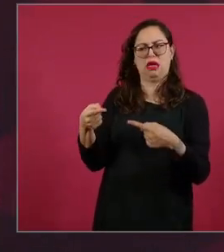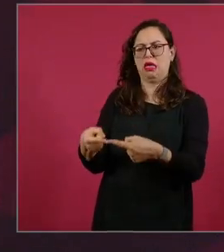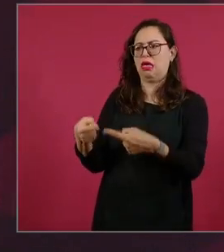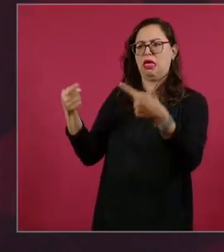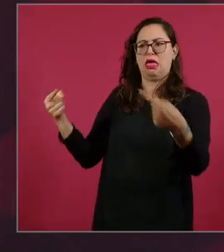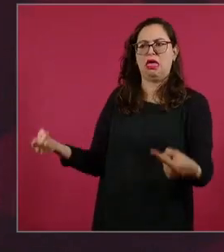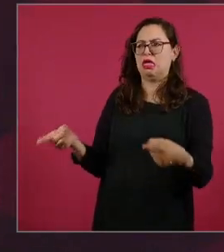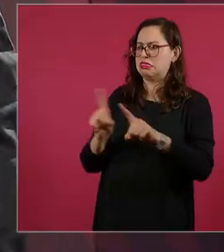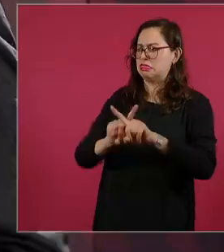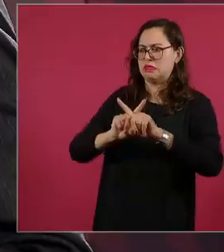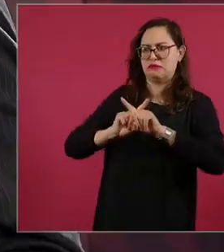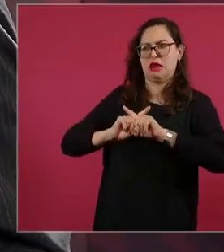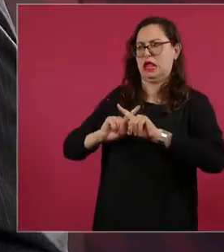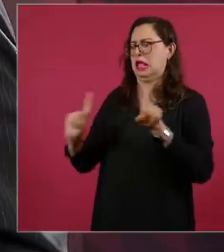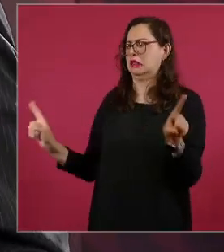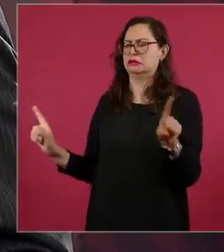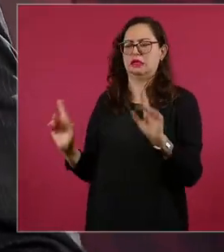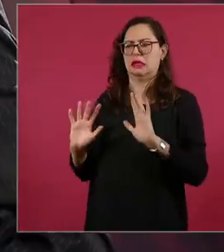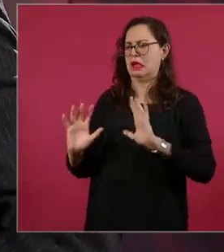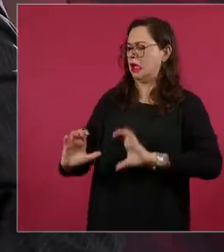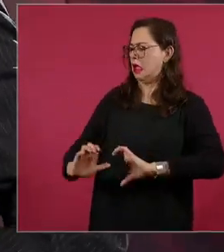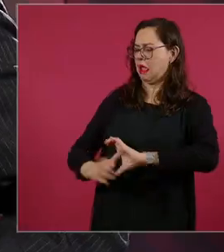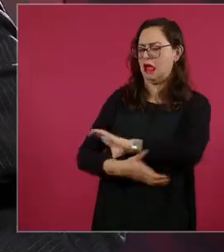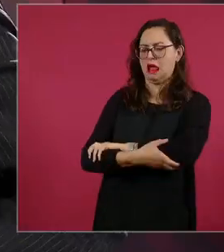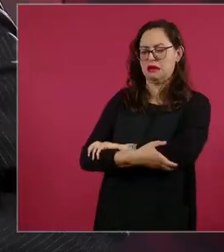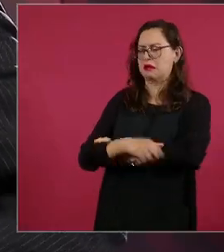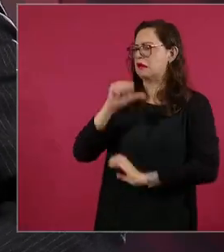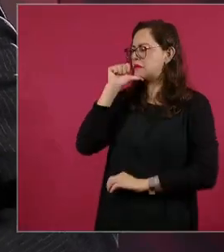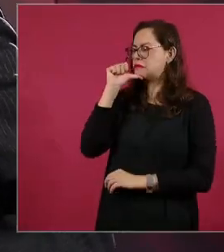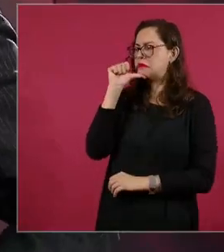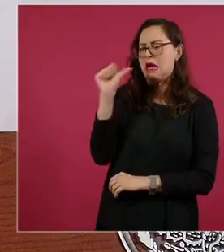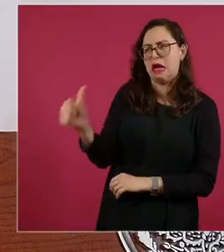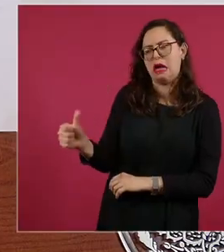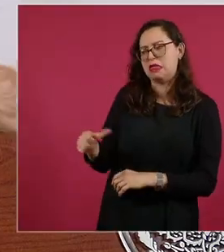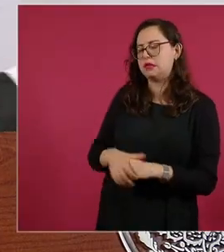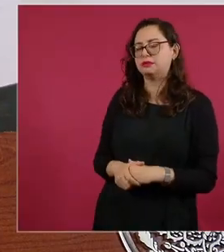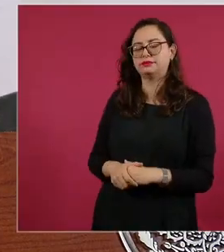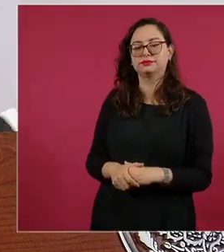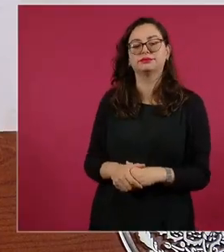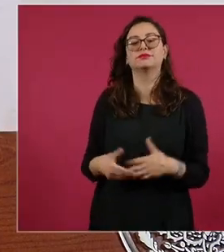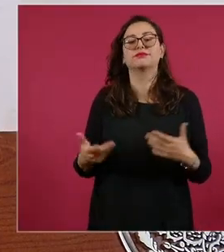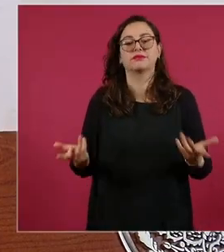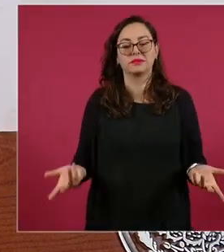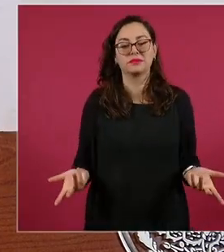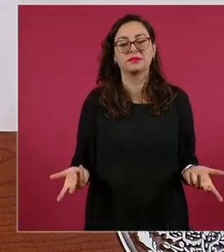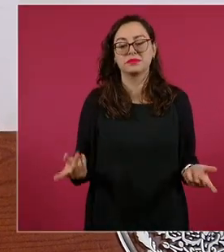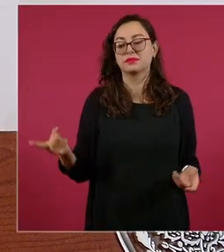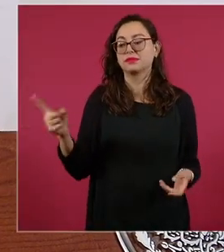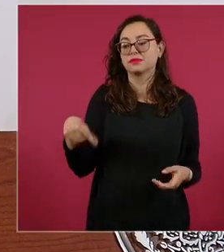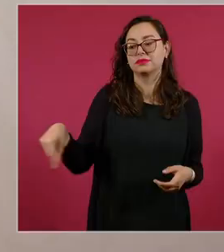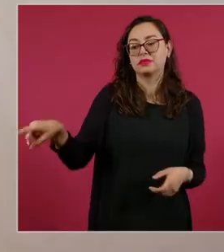se peleaban por una presidencia municipal hasta por una gubernatura